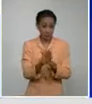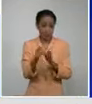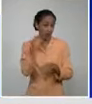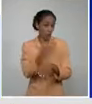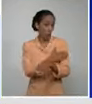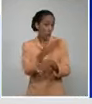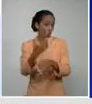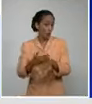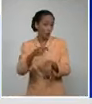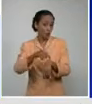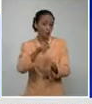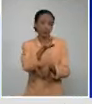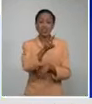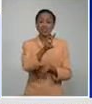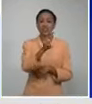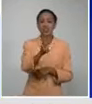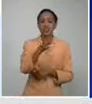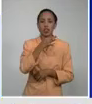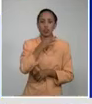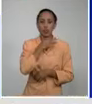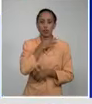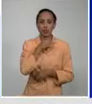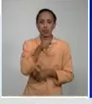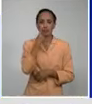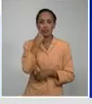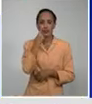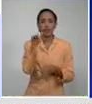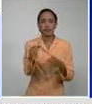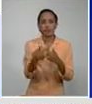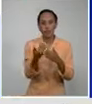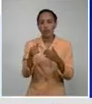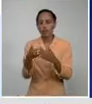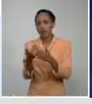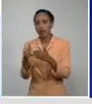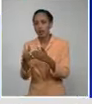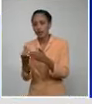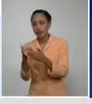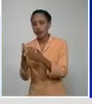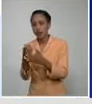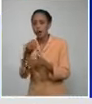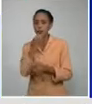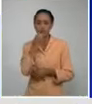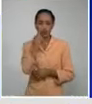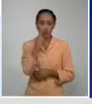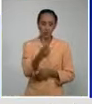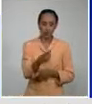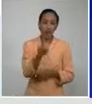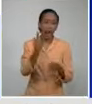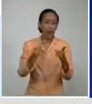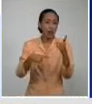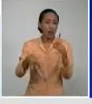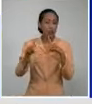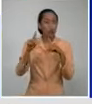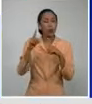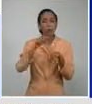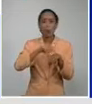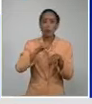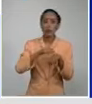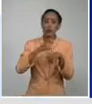día 13 de enero. Son casos por día. Y se puede ver que ha habido momentos con cifras muy